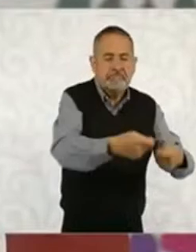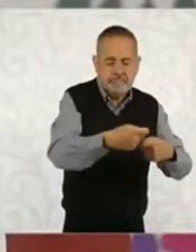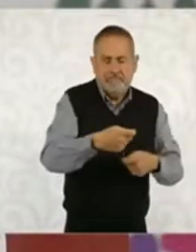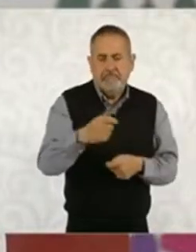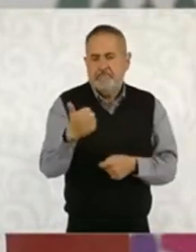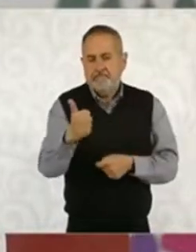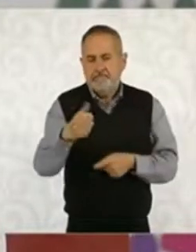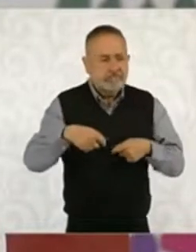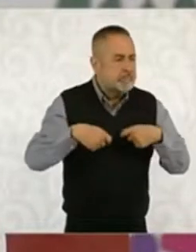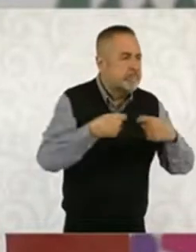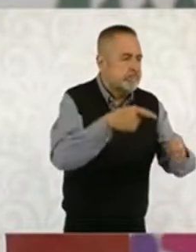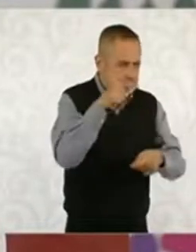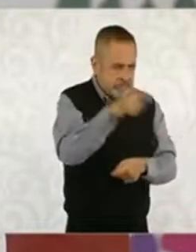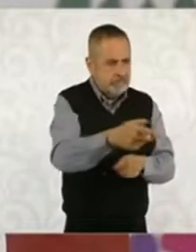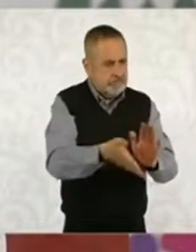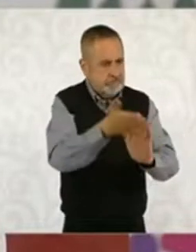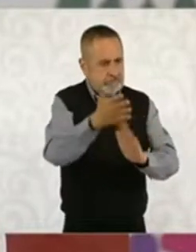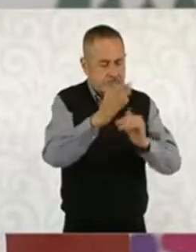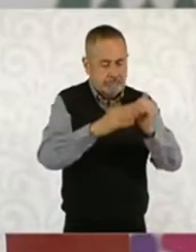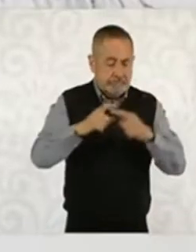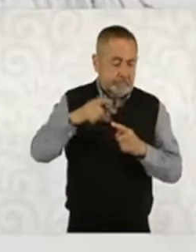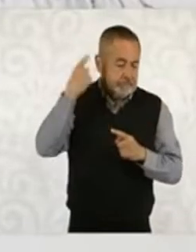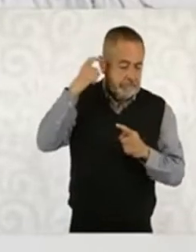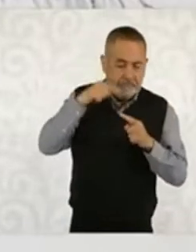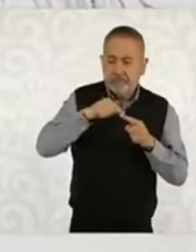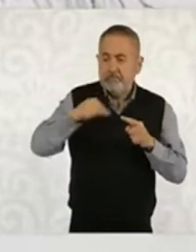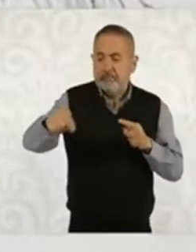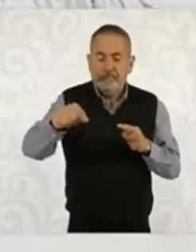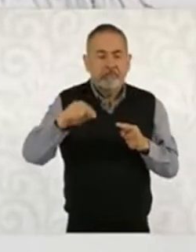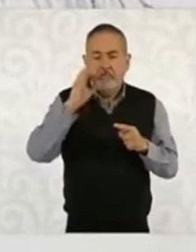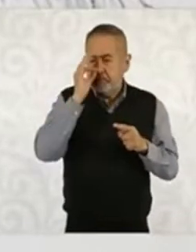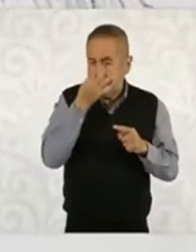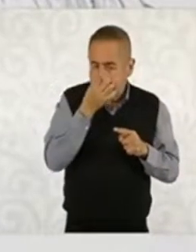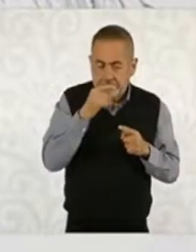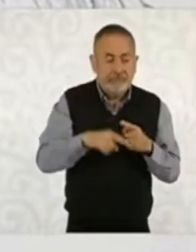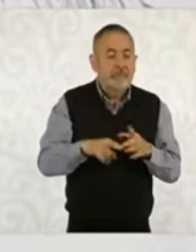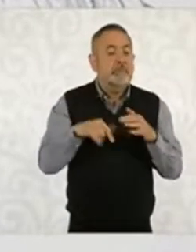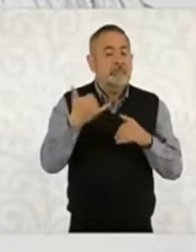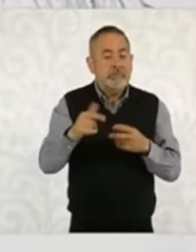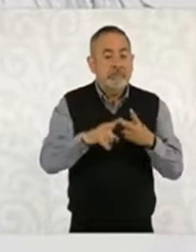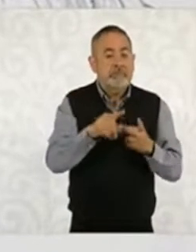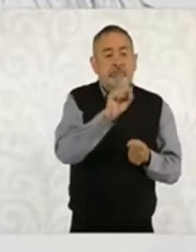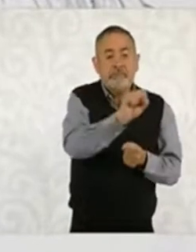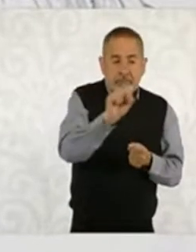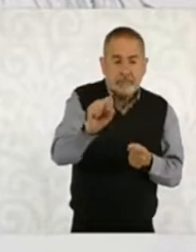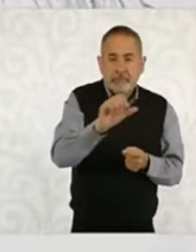agosto Querétaro, Irapuato, Saltillo, Nuevo Laredo.